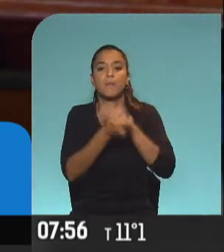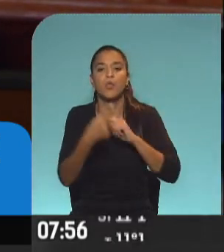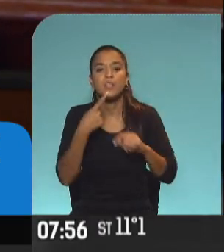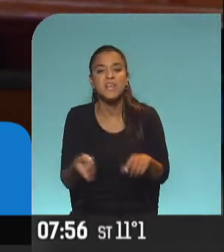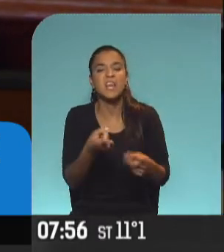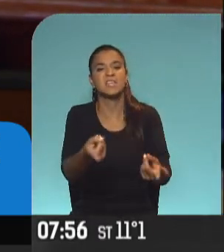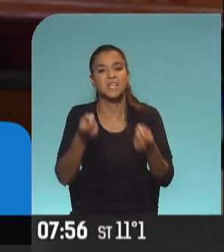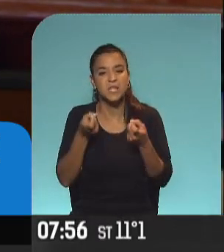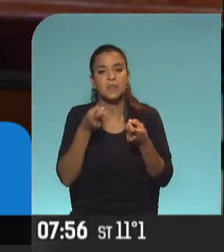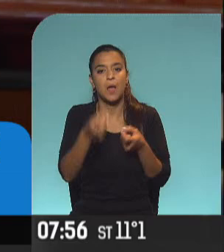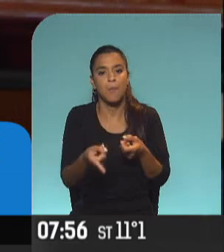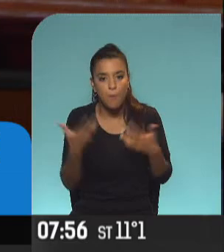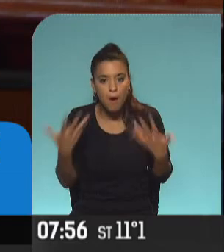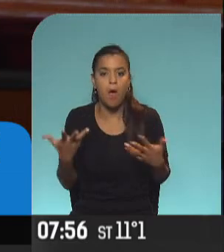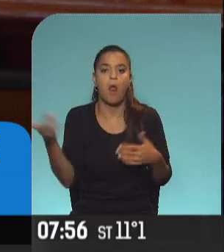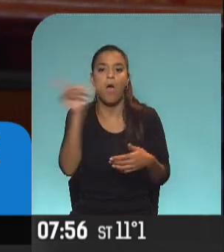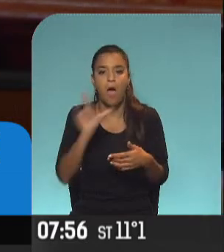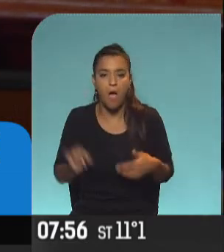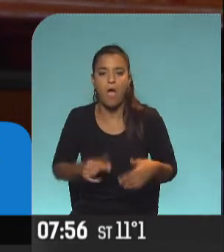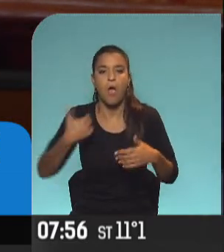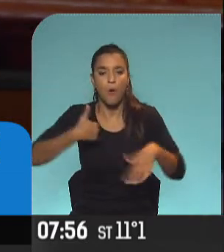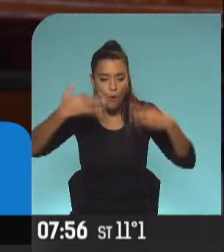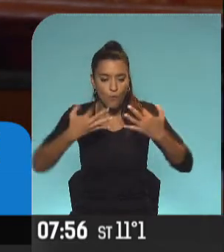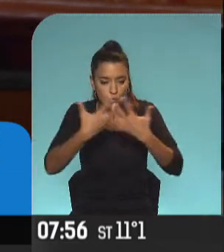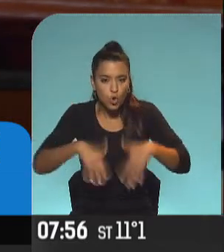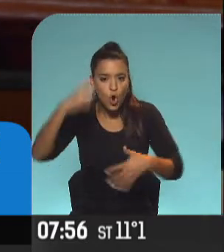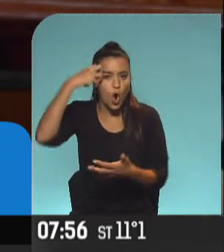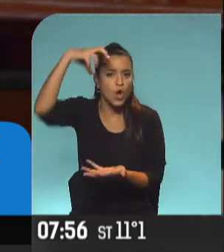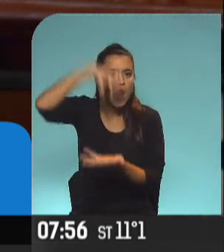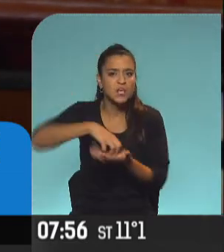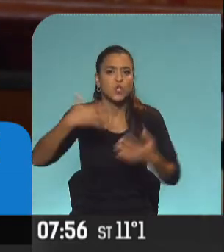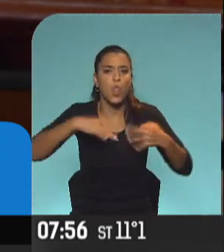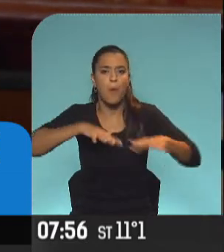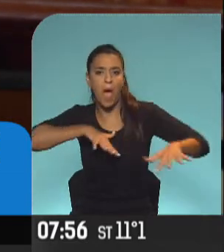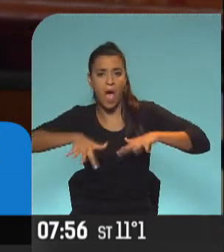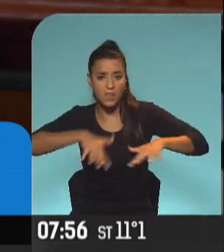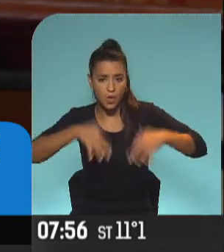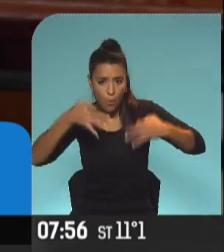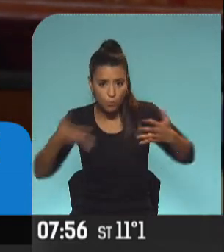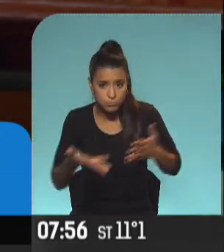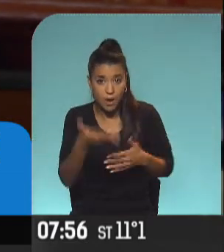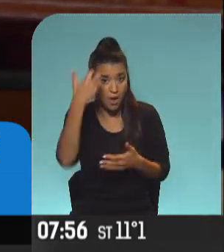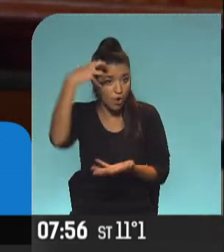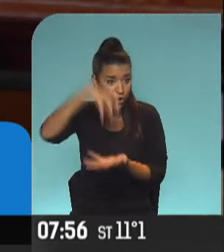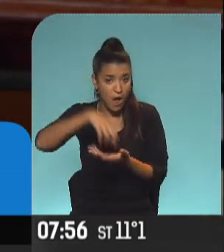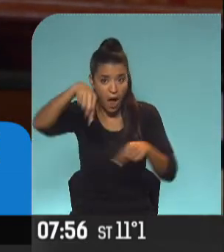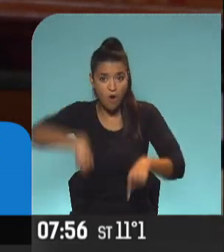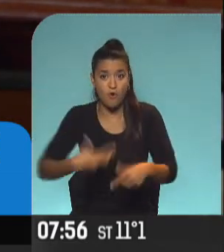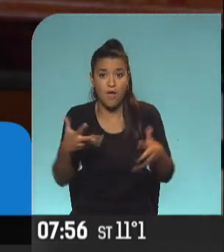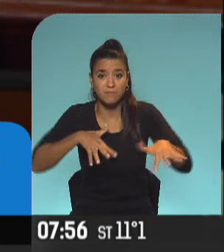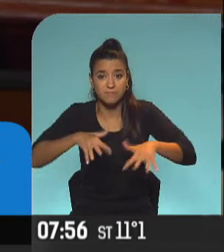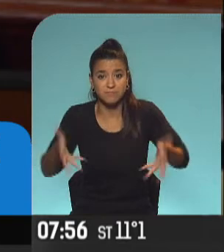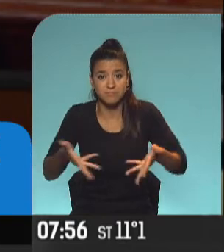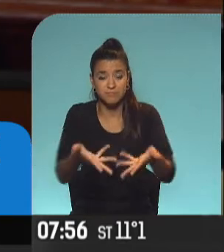era necesario que para que la República funcione, el Congreso tiene que estar activo? Bueno, el Congreso está activo. Fue